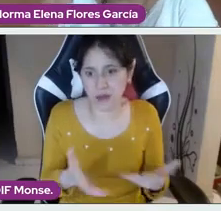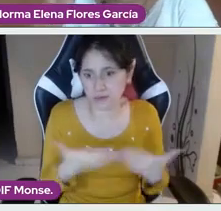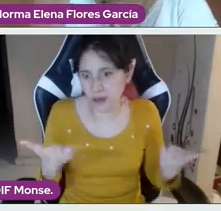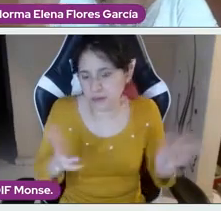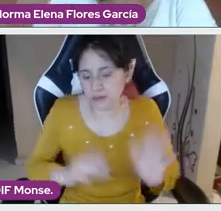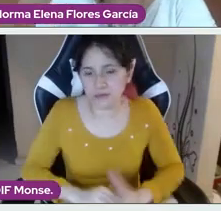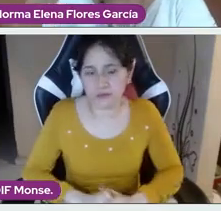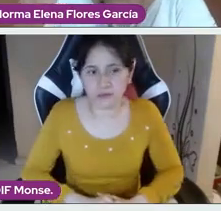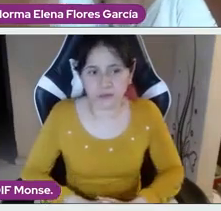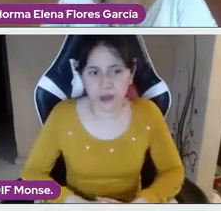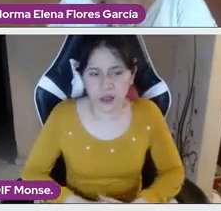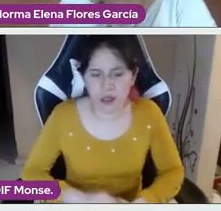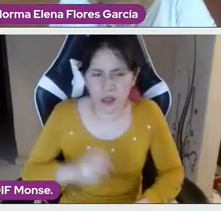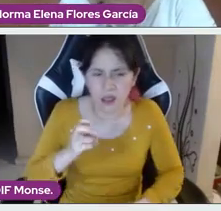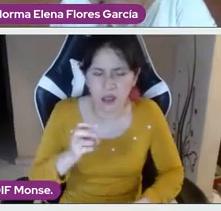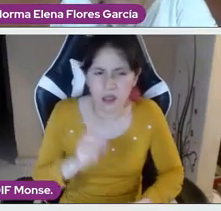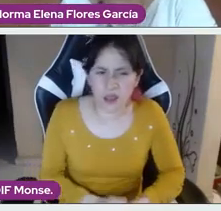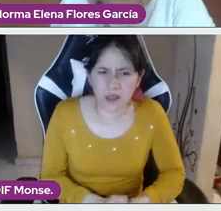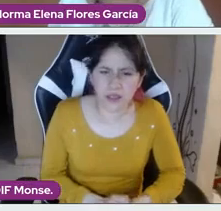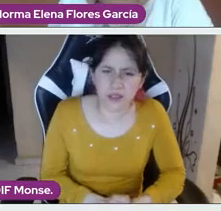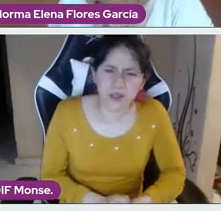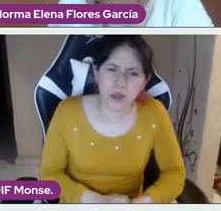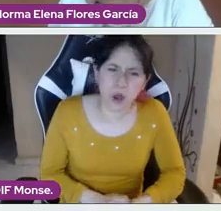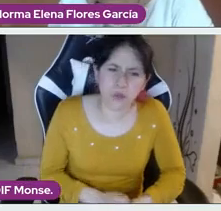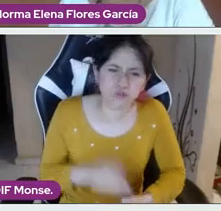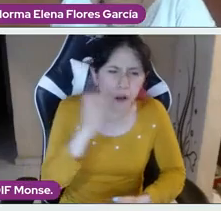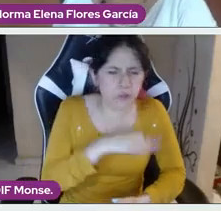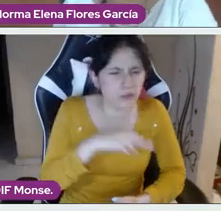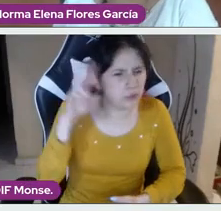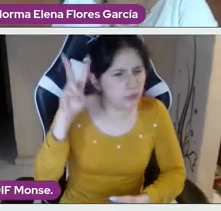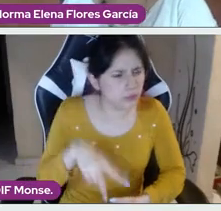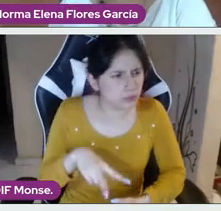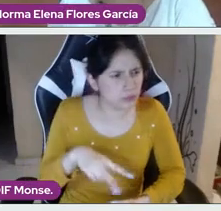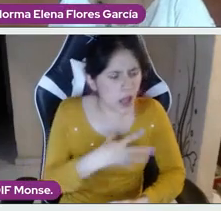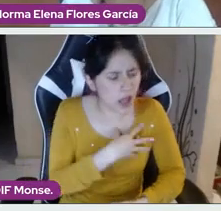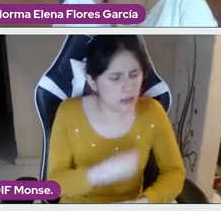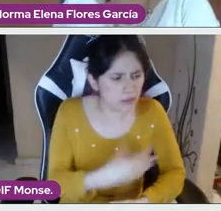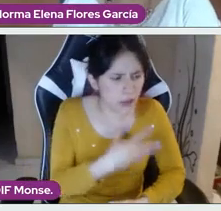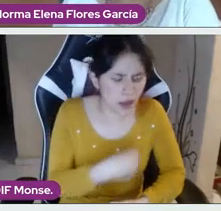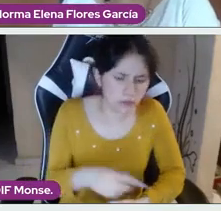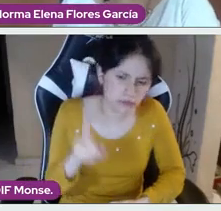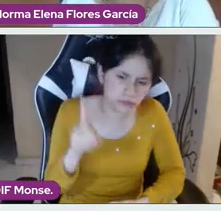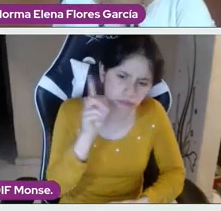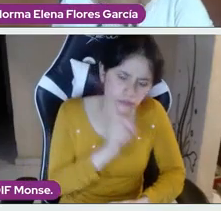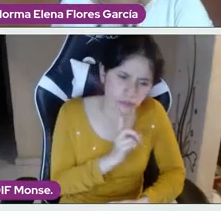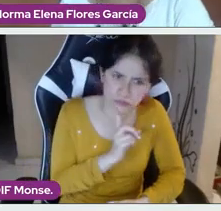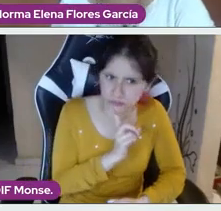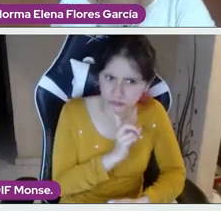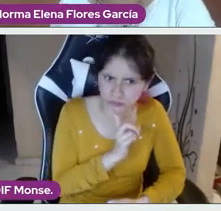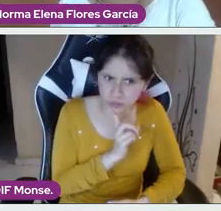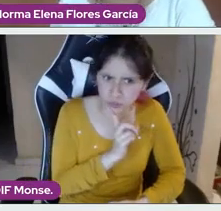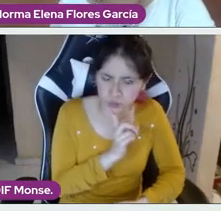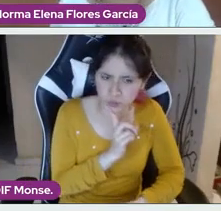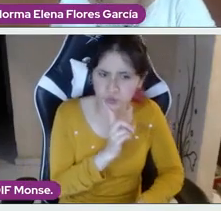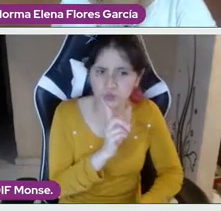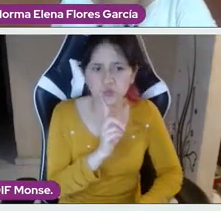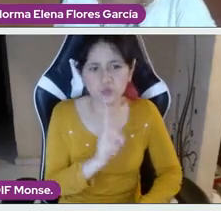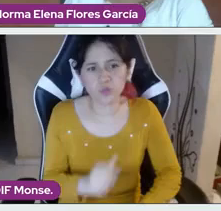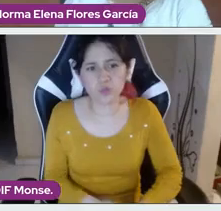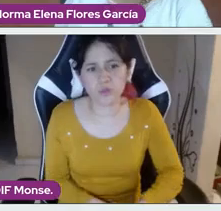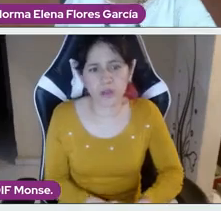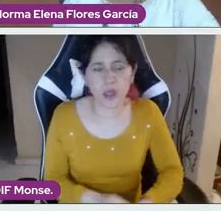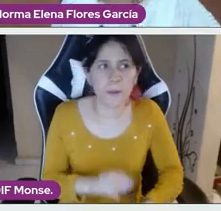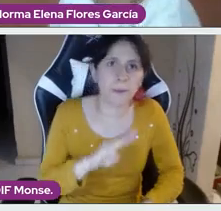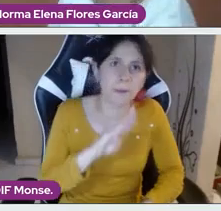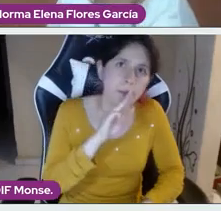¿Es mito o realidad que las hijas e hijos, hijas o hijos de madres